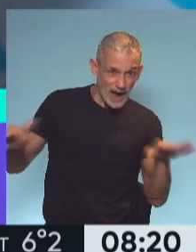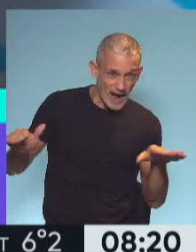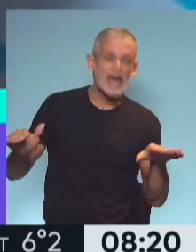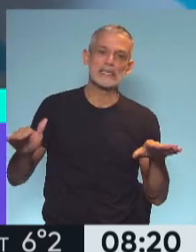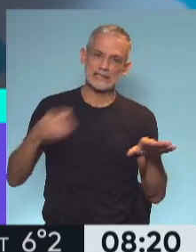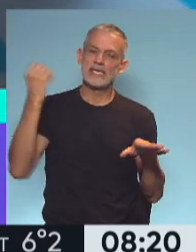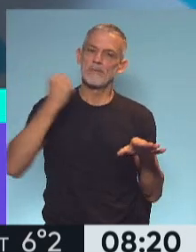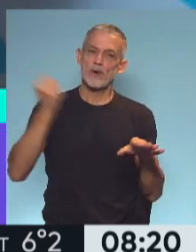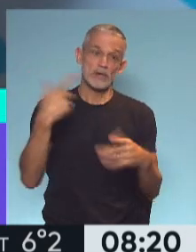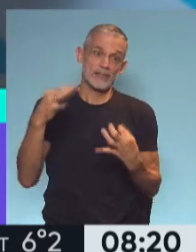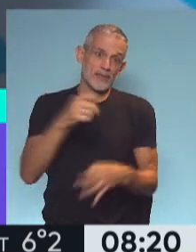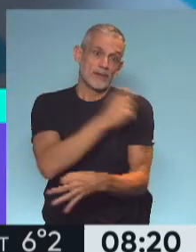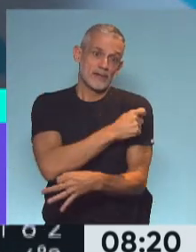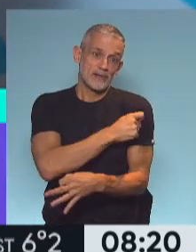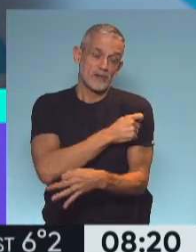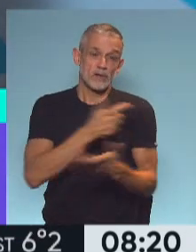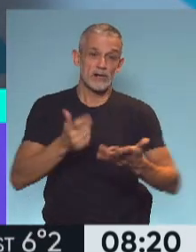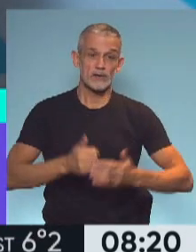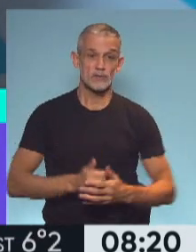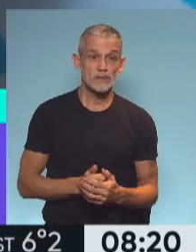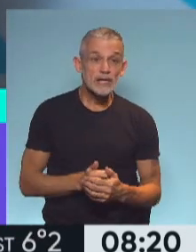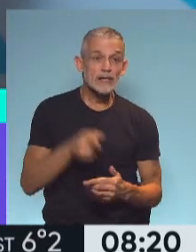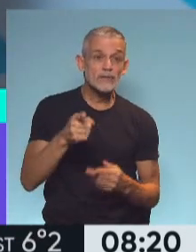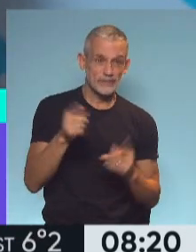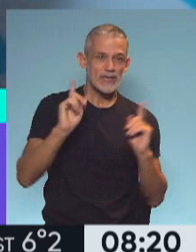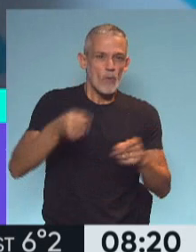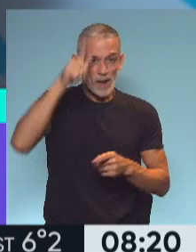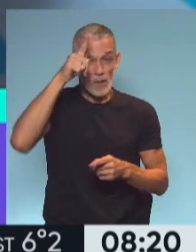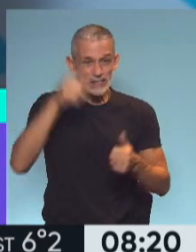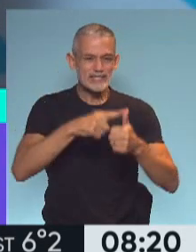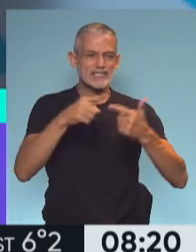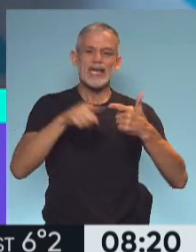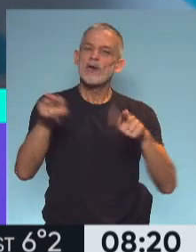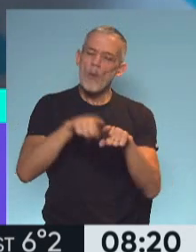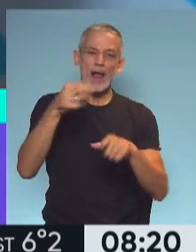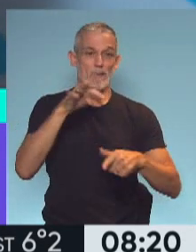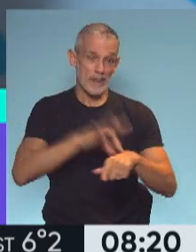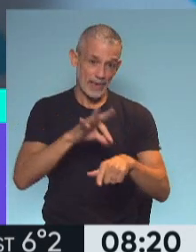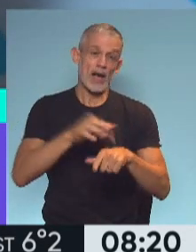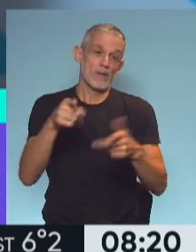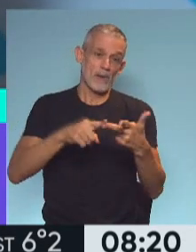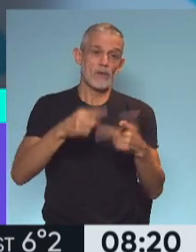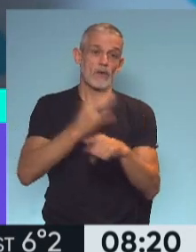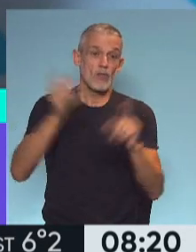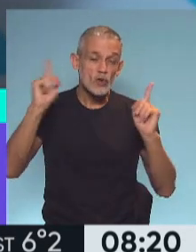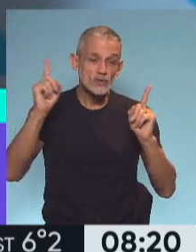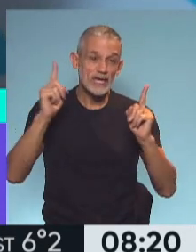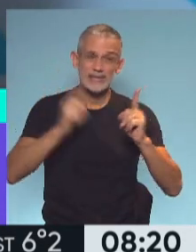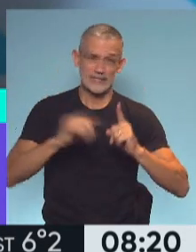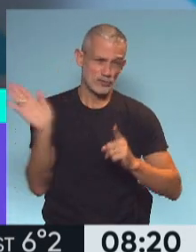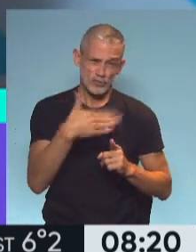importante esté vacunado, ¿no? Tanto como la fuerza de seguridad, tanto como los médicos, tanto como los docentes, como todos